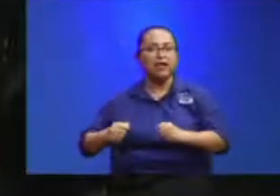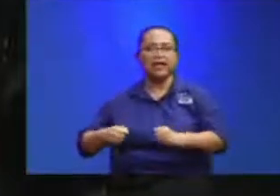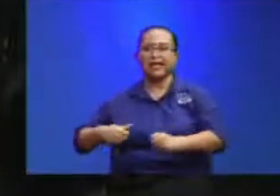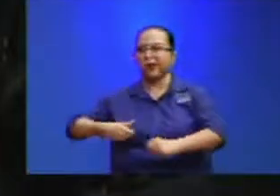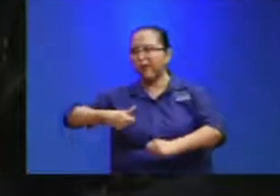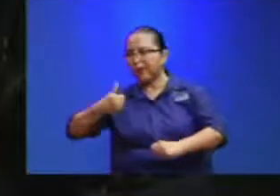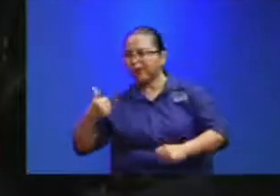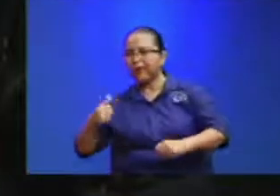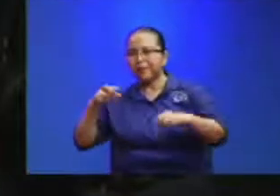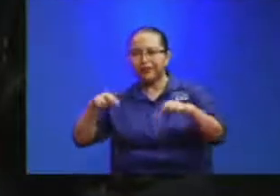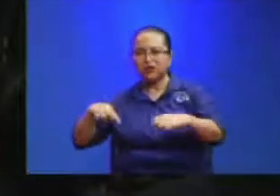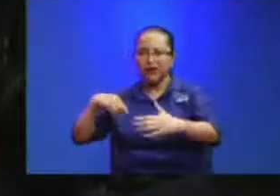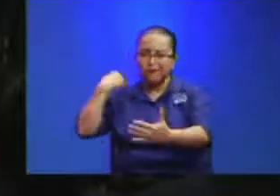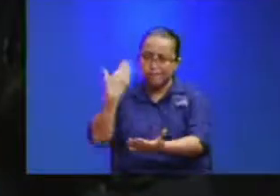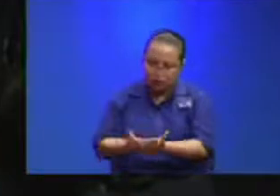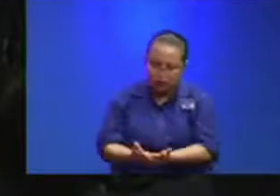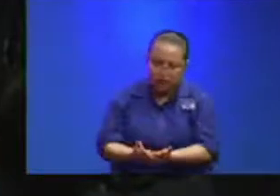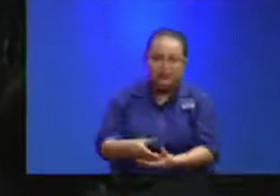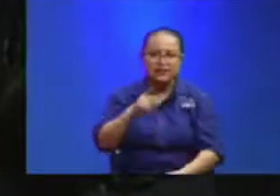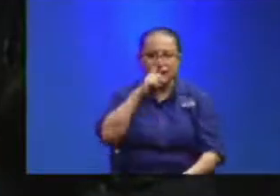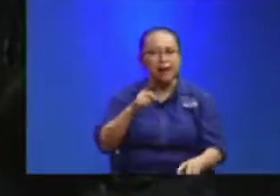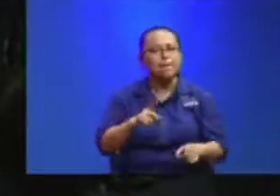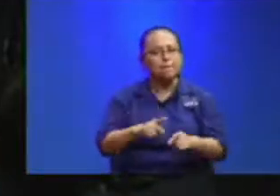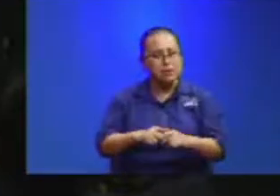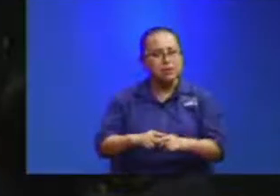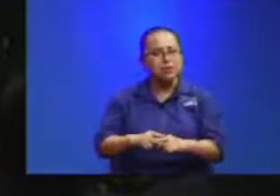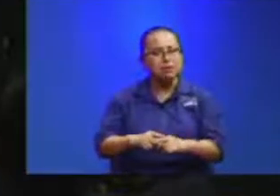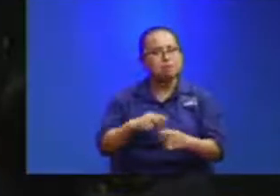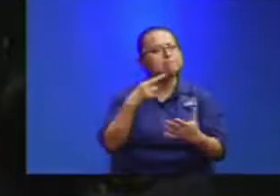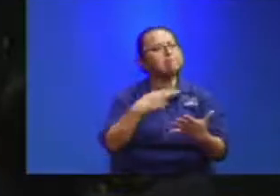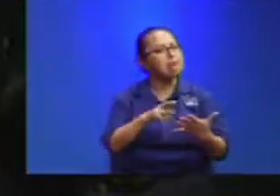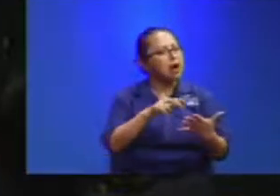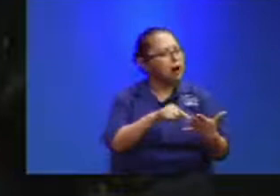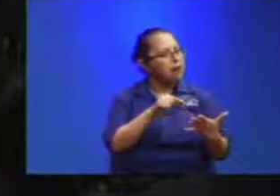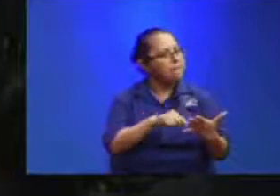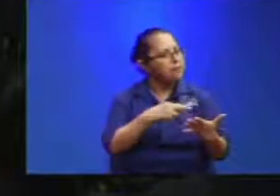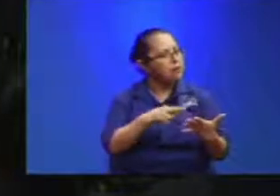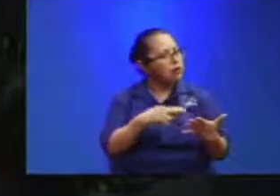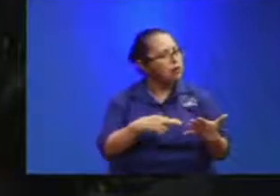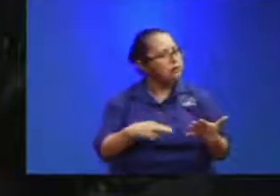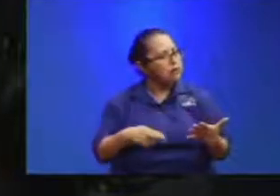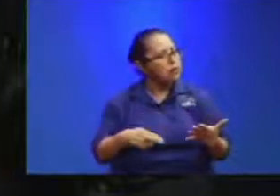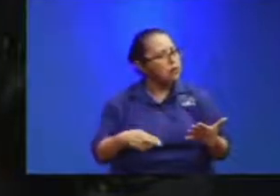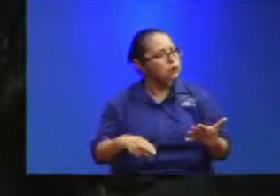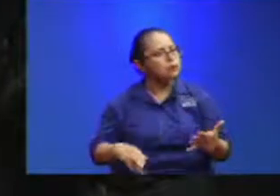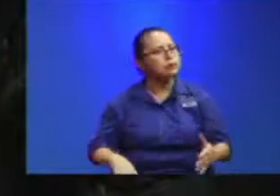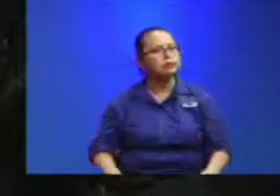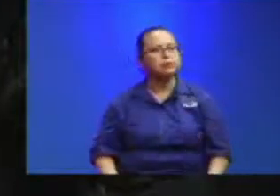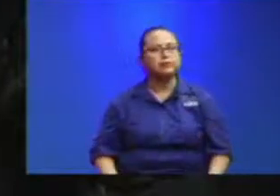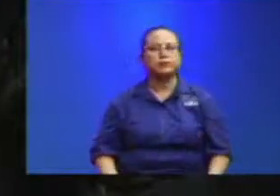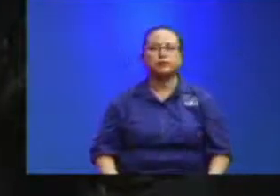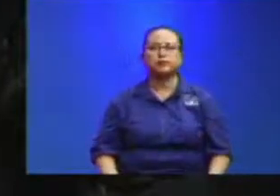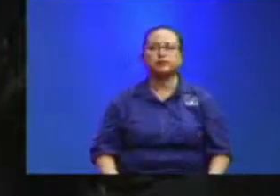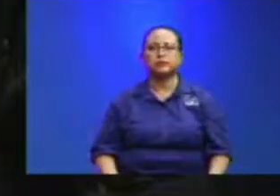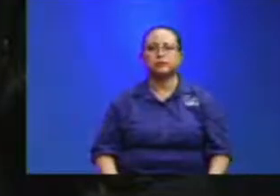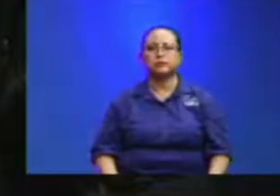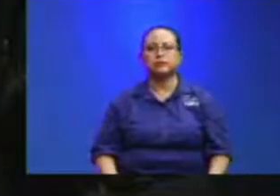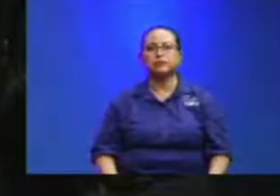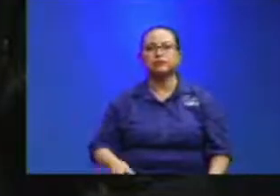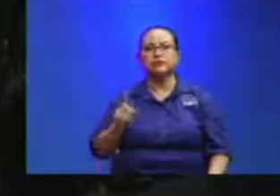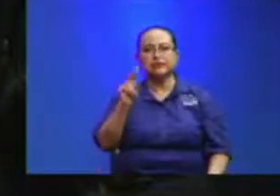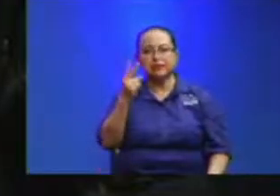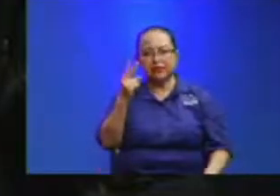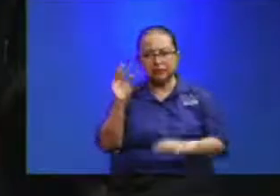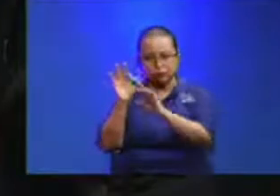y si no lo hago también me lo hacía en cuenta solo que la primera es para darme un galardón y la segunda para darme un jalón de orejas